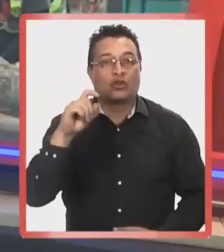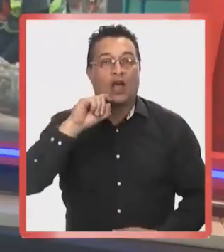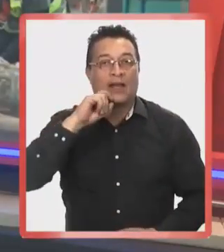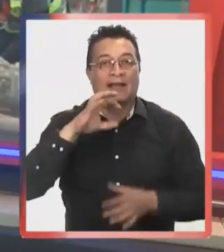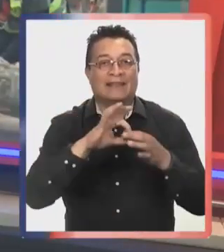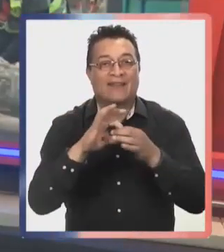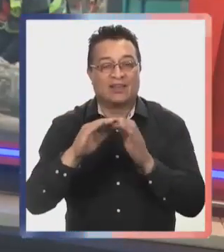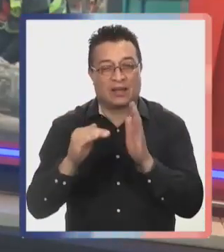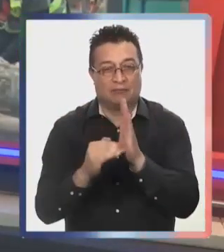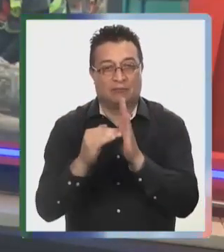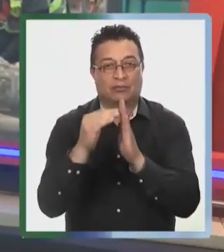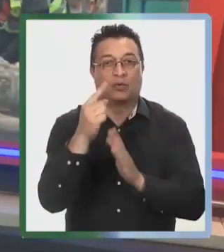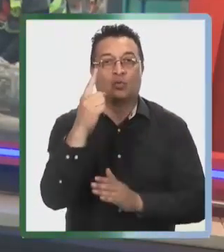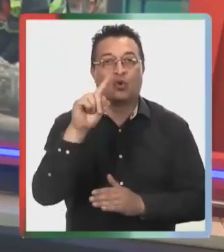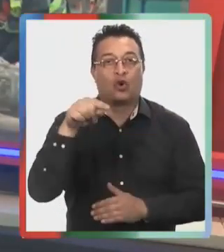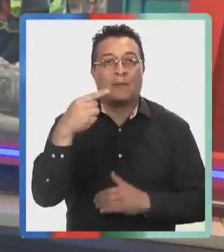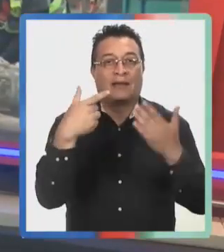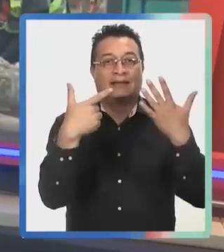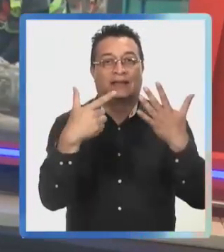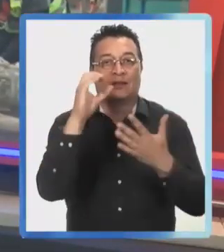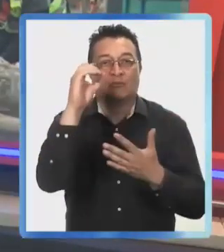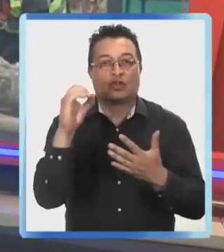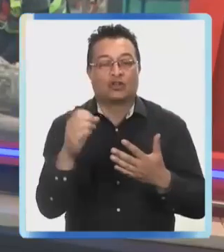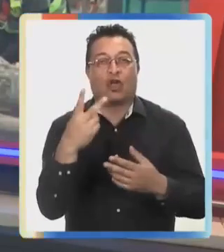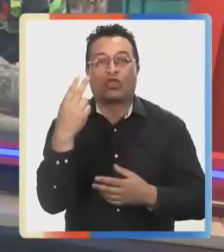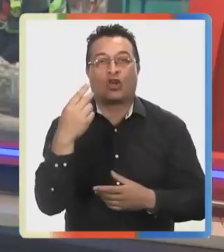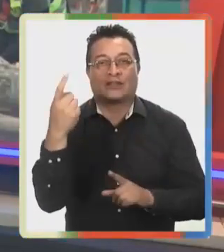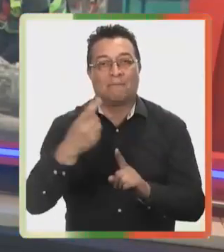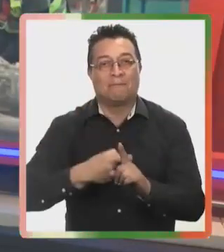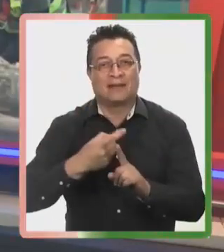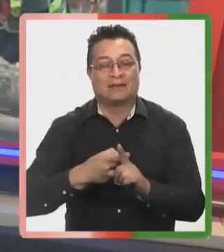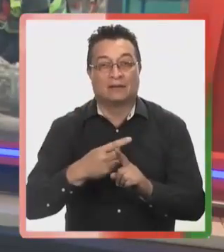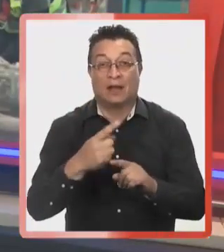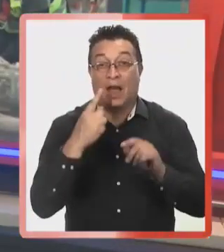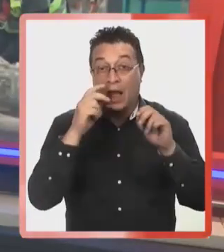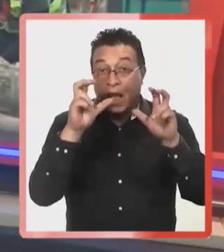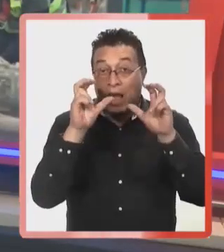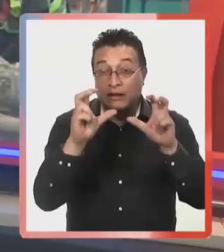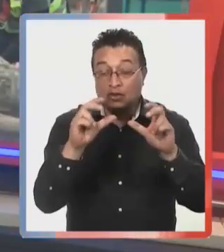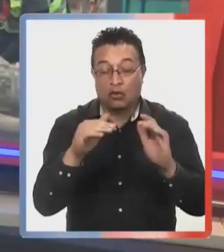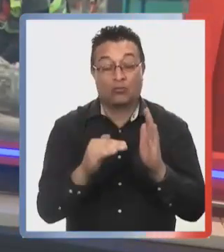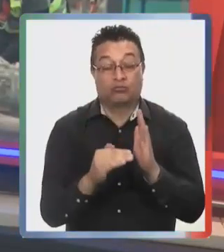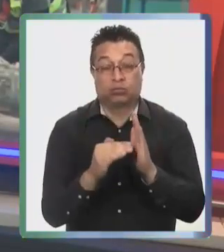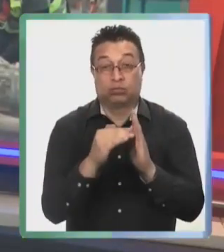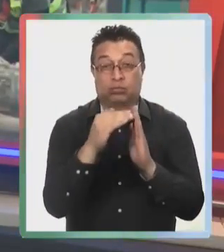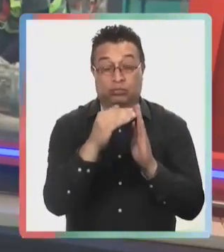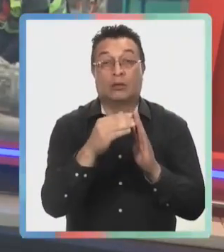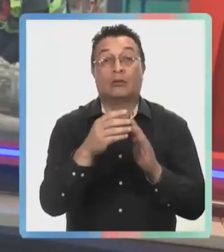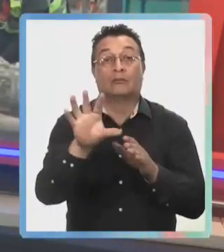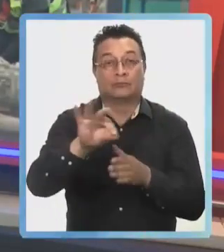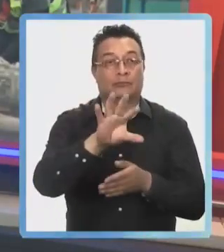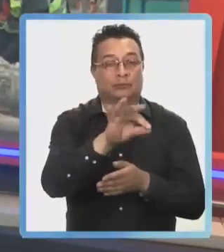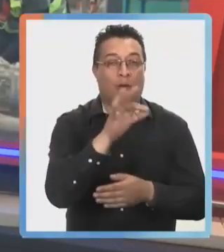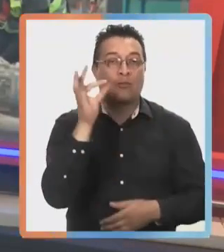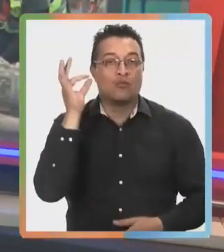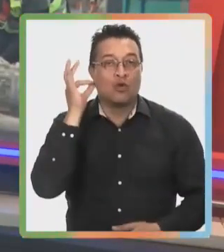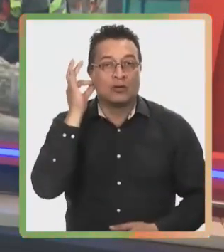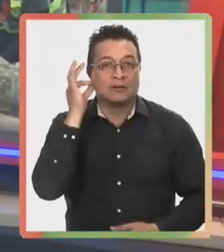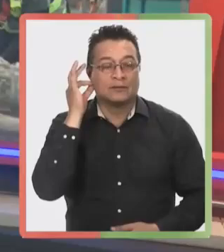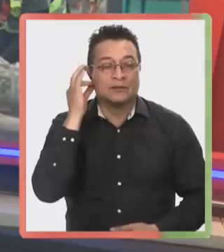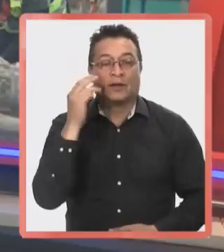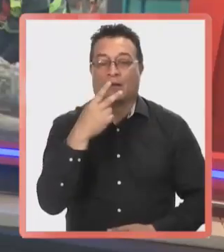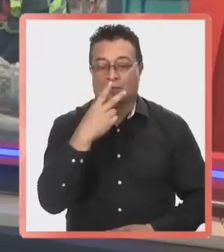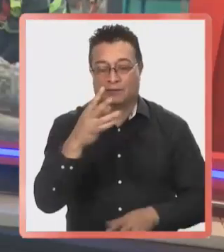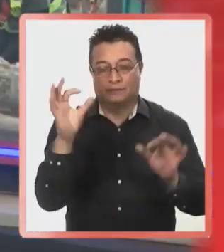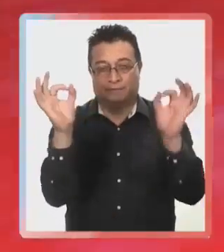un aumento de 1,7% en 12 meses. Y mucha atención, hubo una recuperación en el empleo femenino, como TV5 de Linares